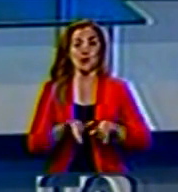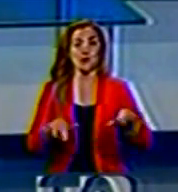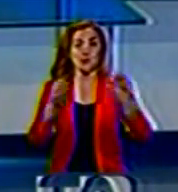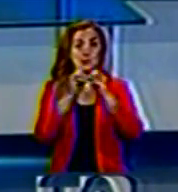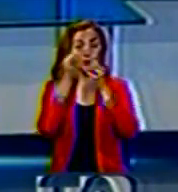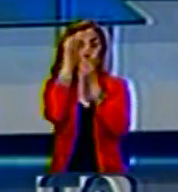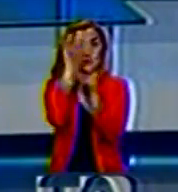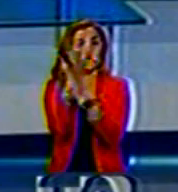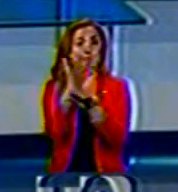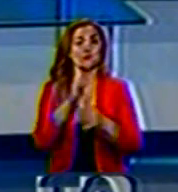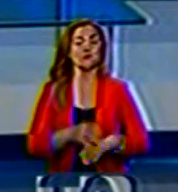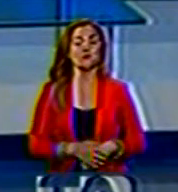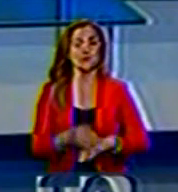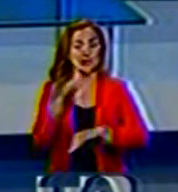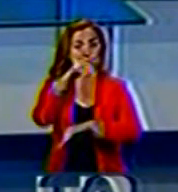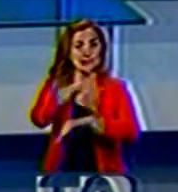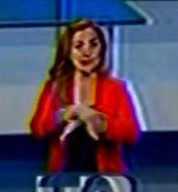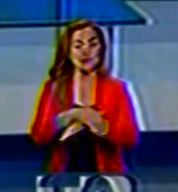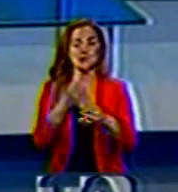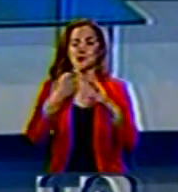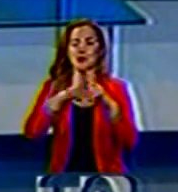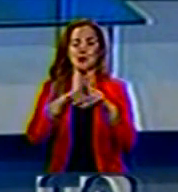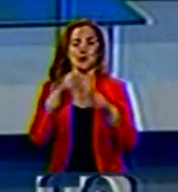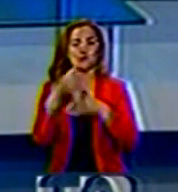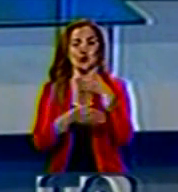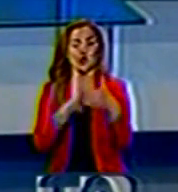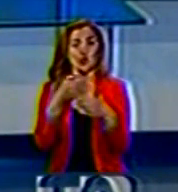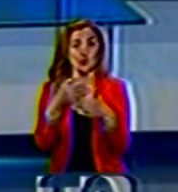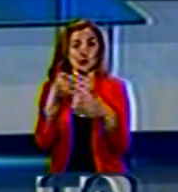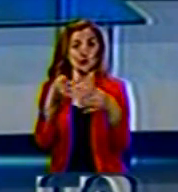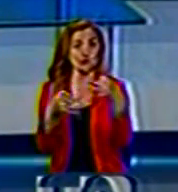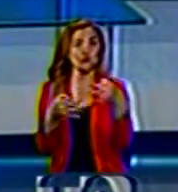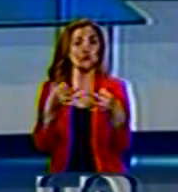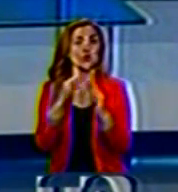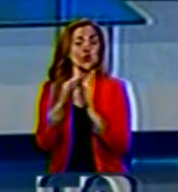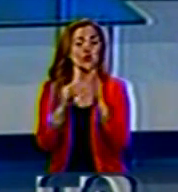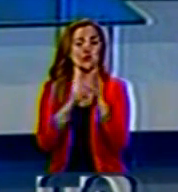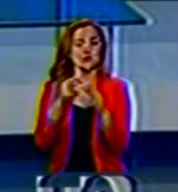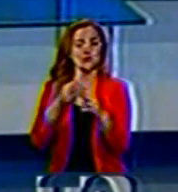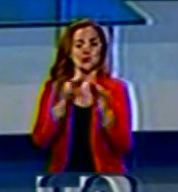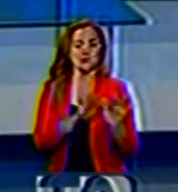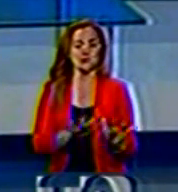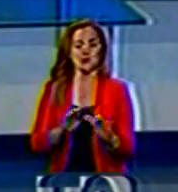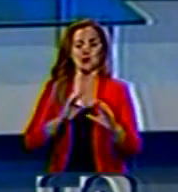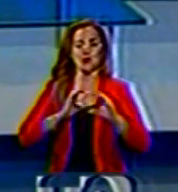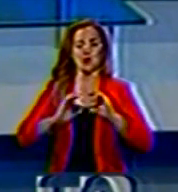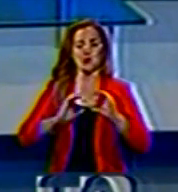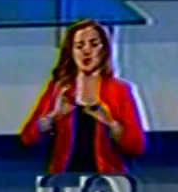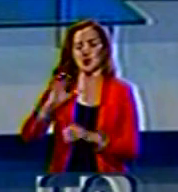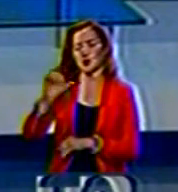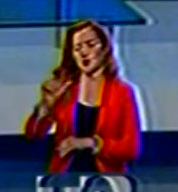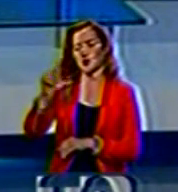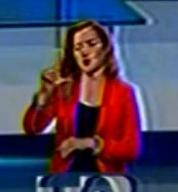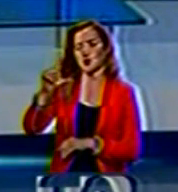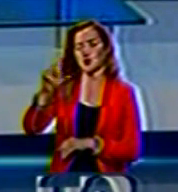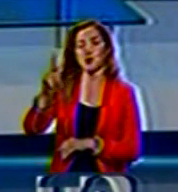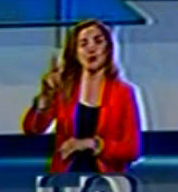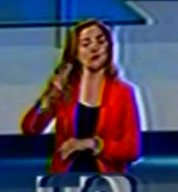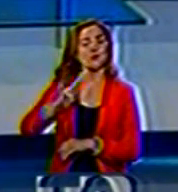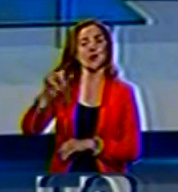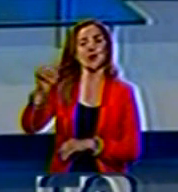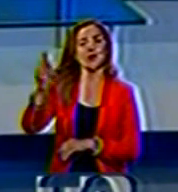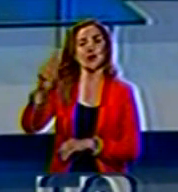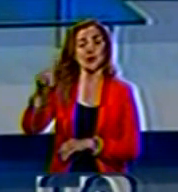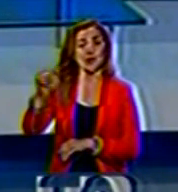Continuamos con más información. Esta tarde se instalará la audiencia preparatoria de juicio contra el exsecretario de Comunicación Fernando Alvarado por el delito